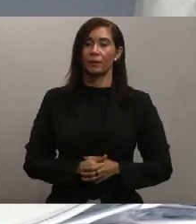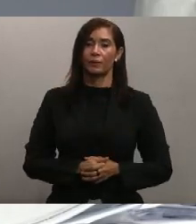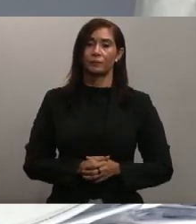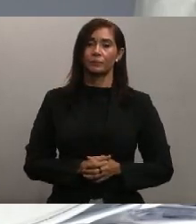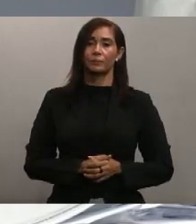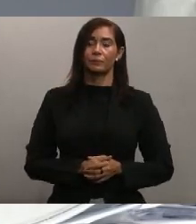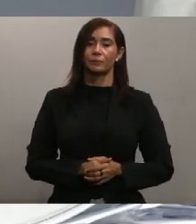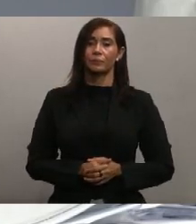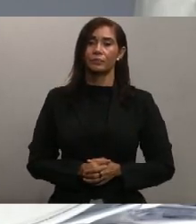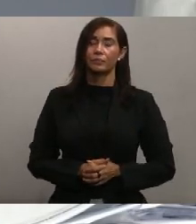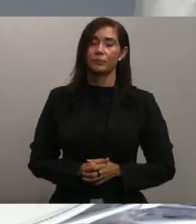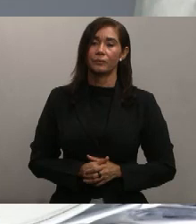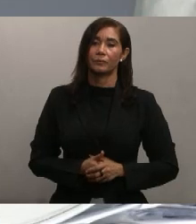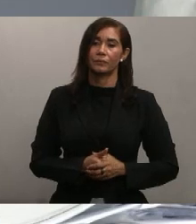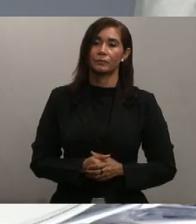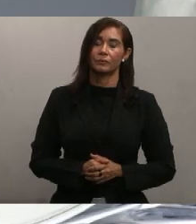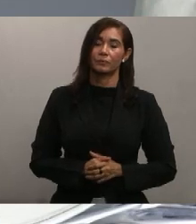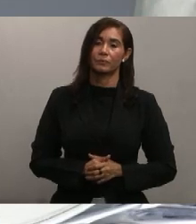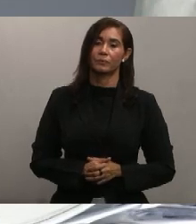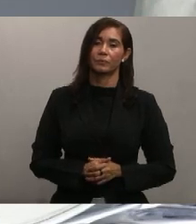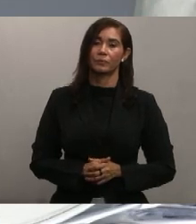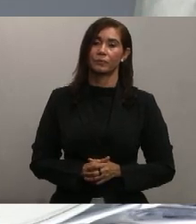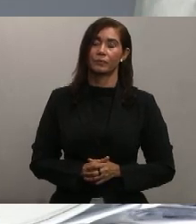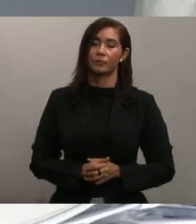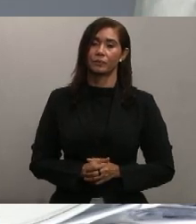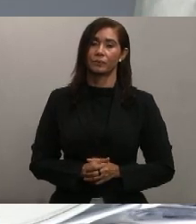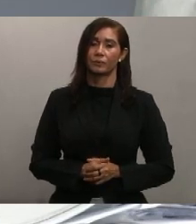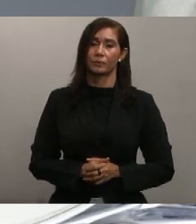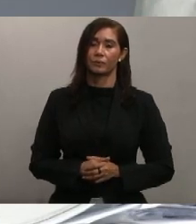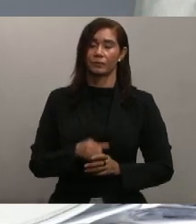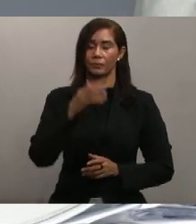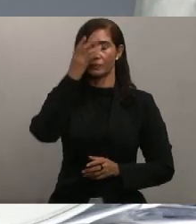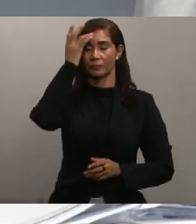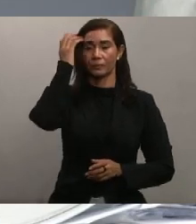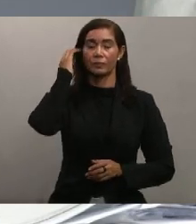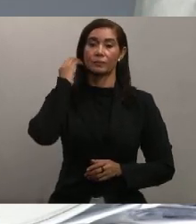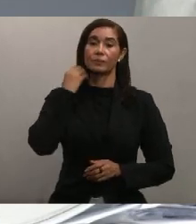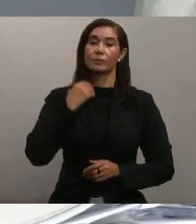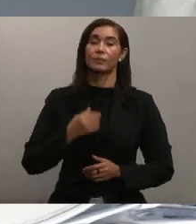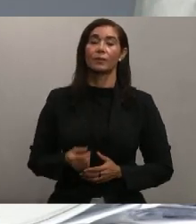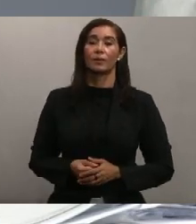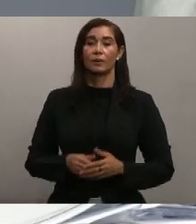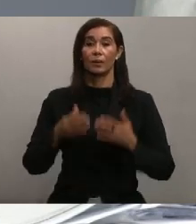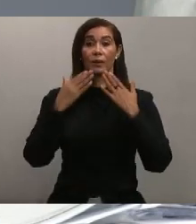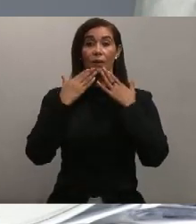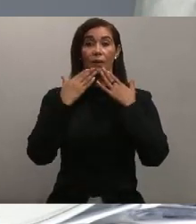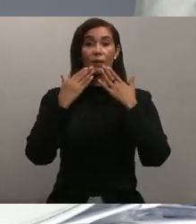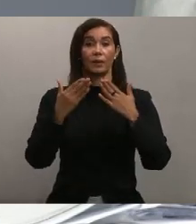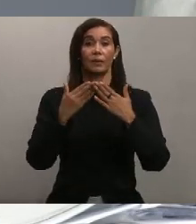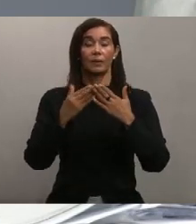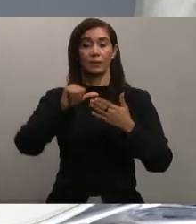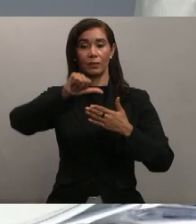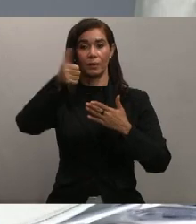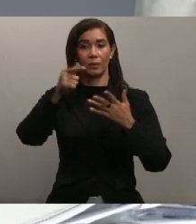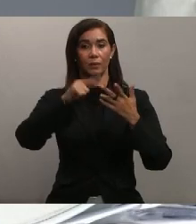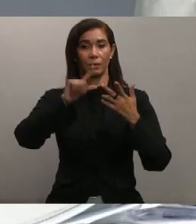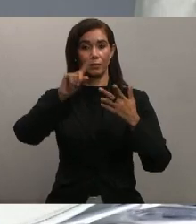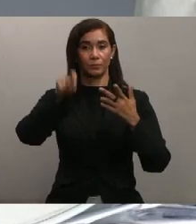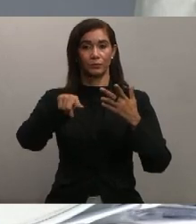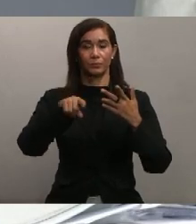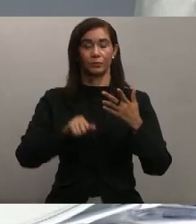establecimientos que estén expendiendo estos ilícitos. Gracias, Cristal. Pasamos a Laura y